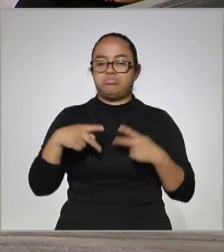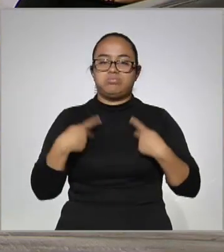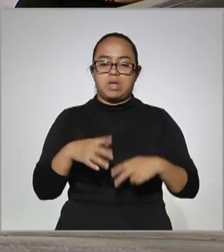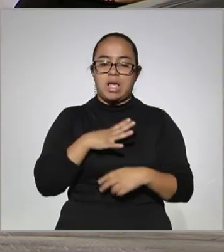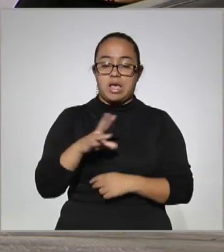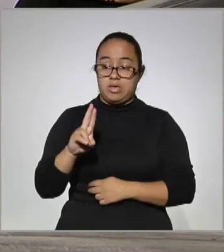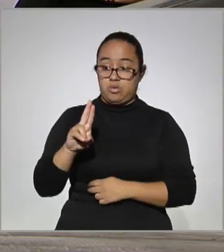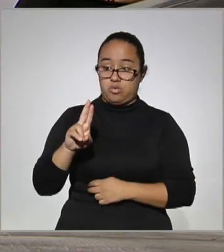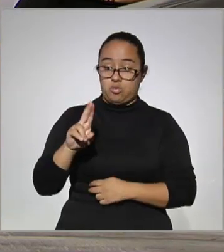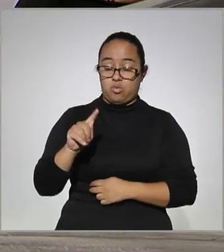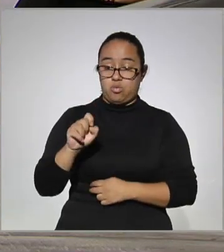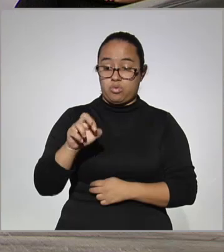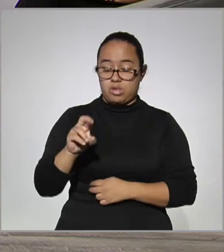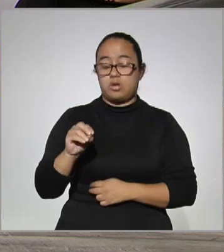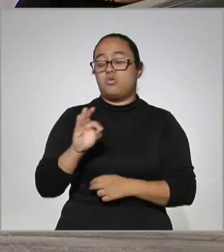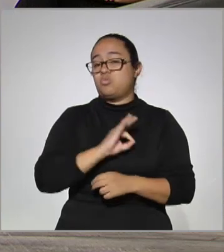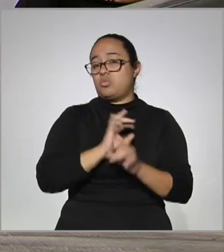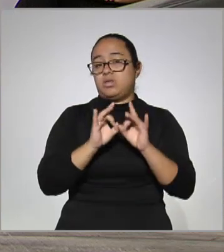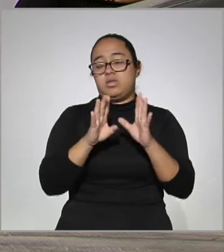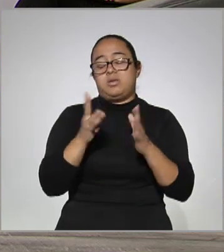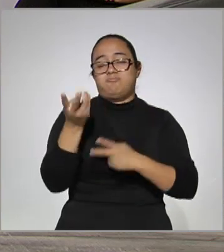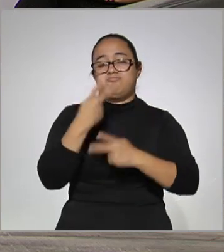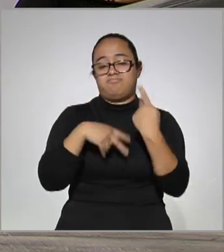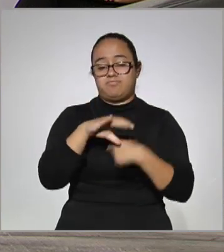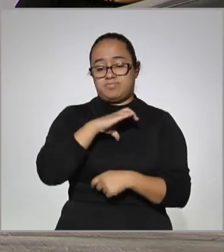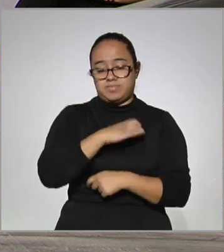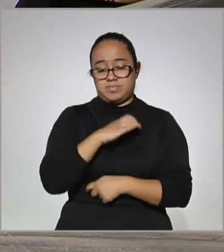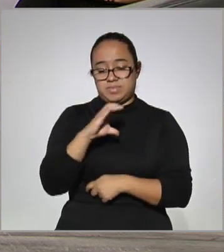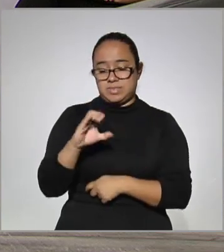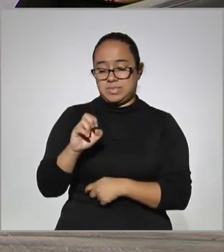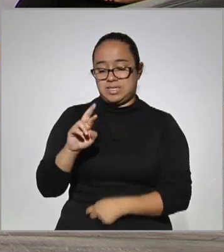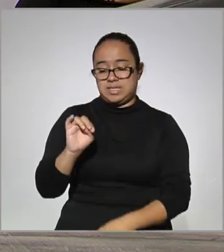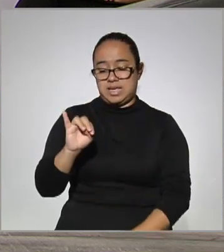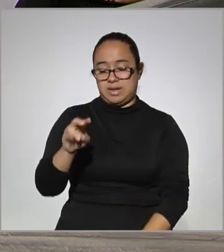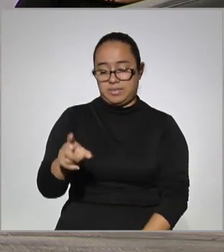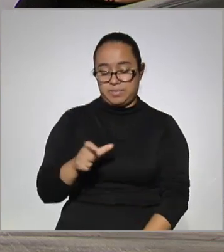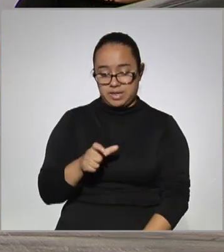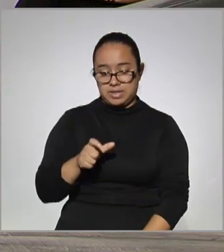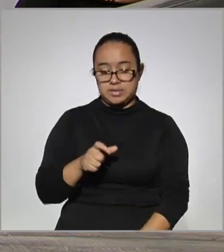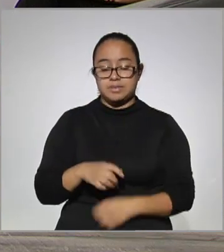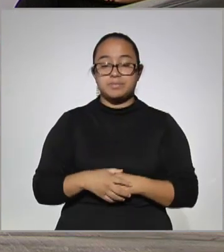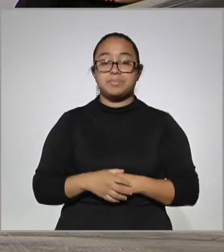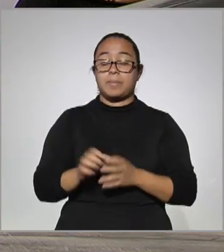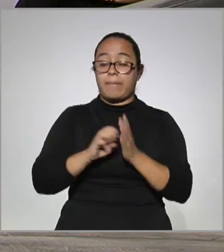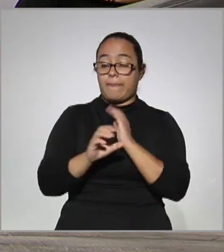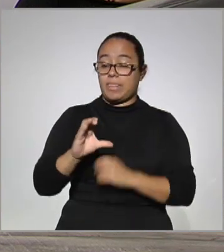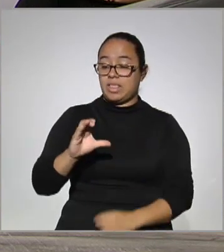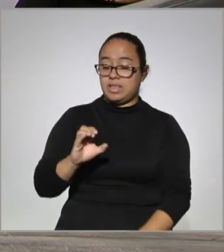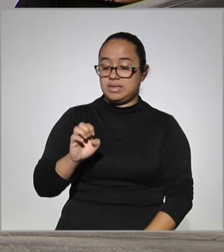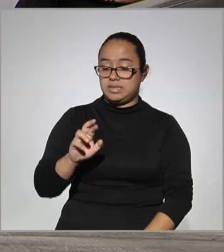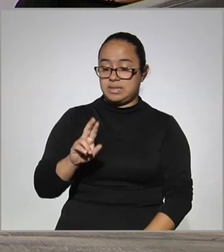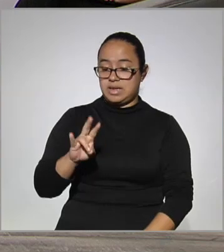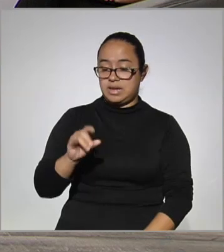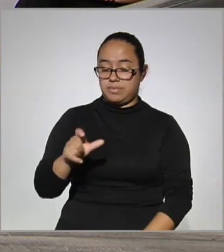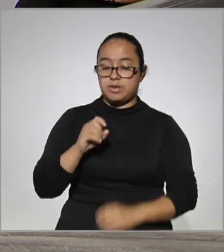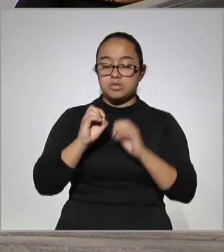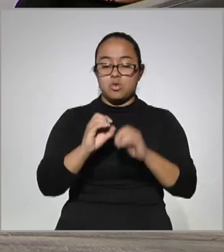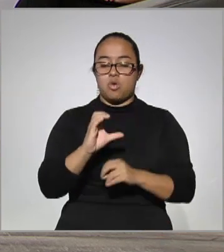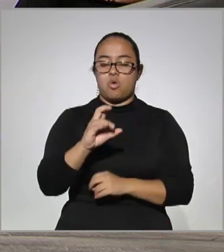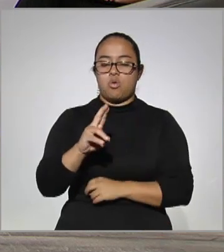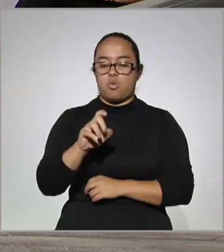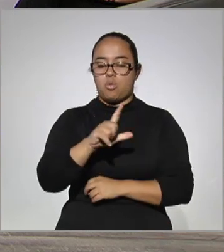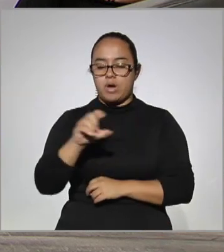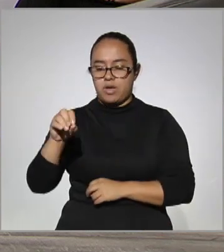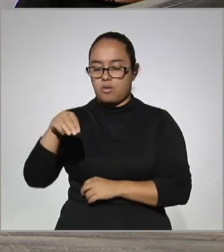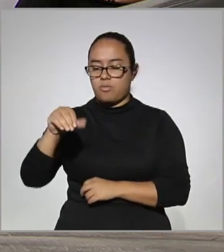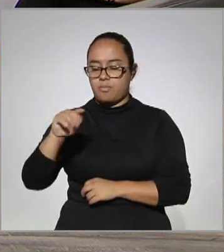útero, de tener cáncer de cervix o cervicuterino. Cuando digamos cervix, o nos oigan decir cuello de la matriz o